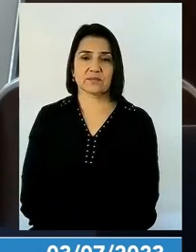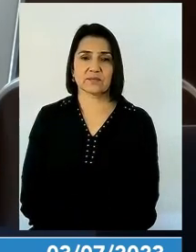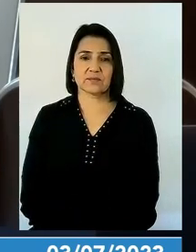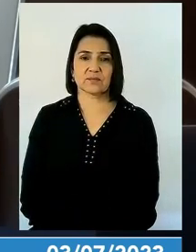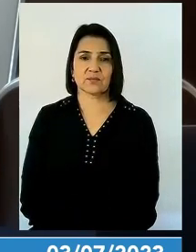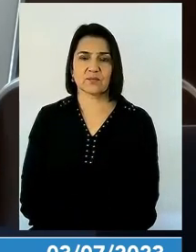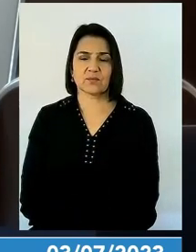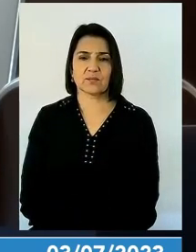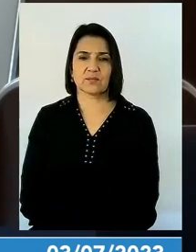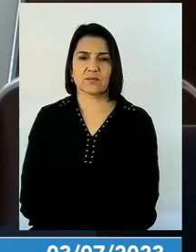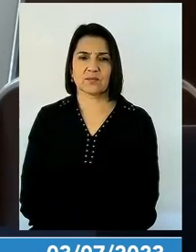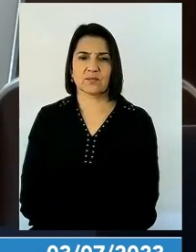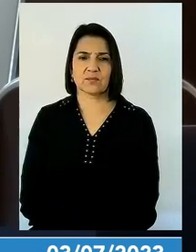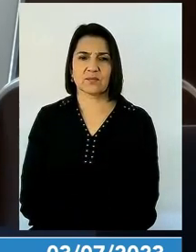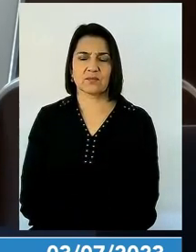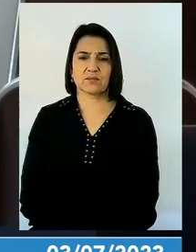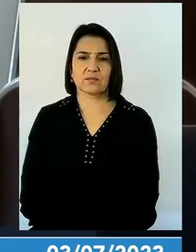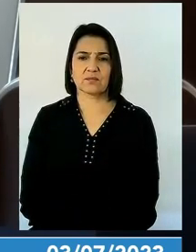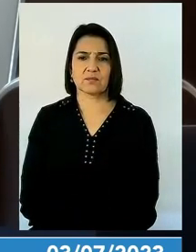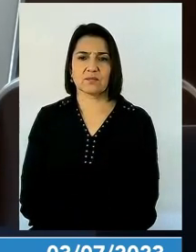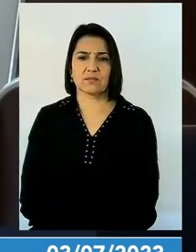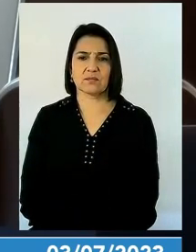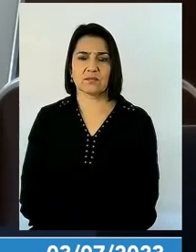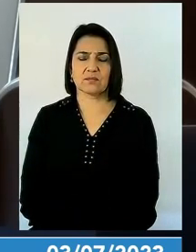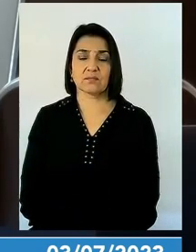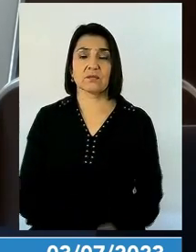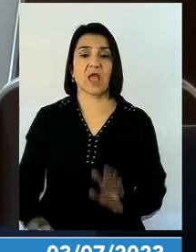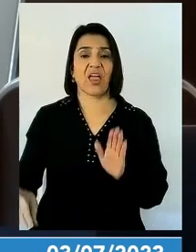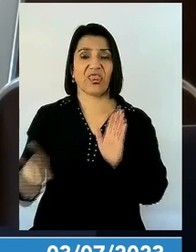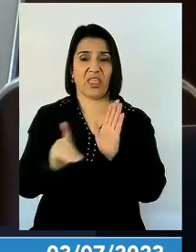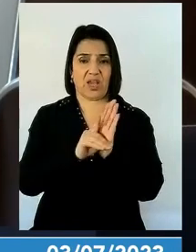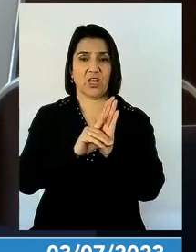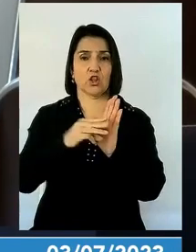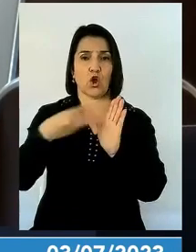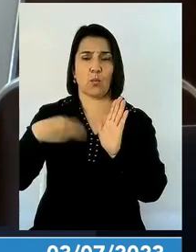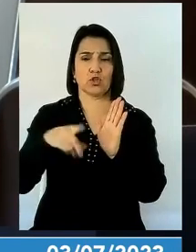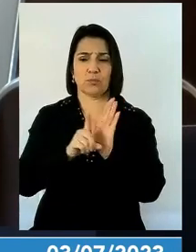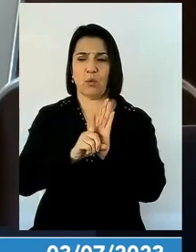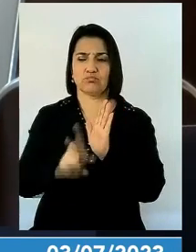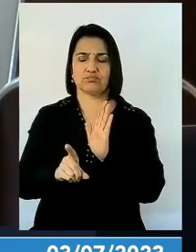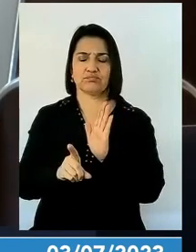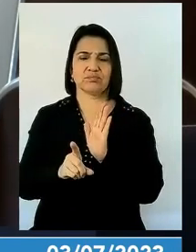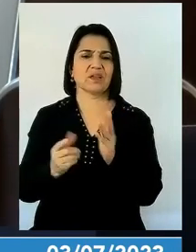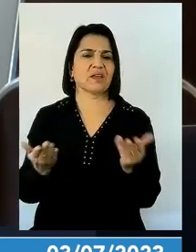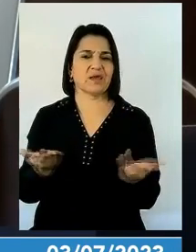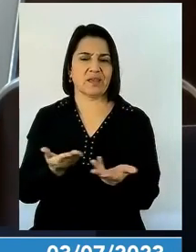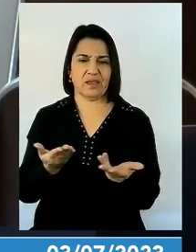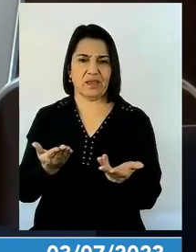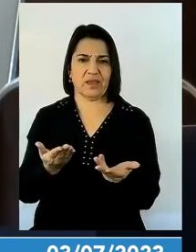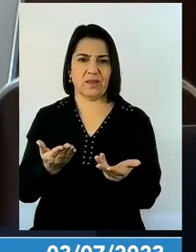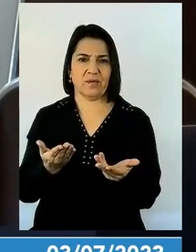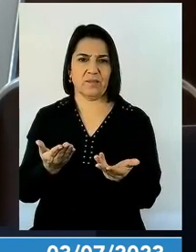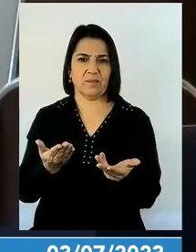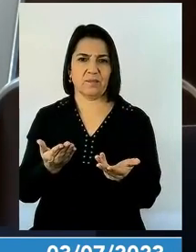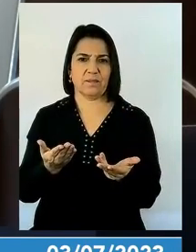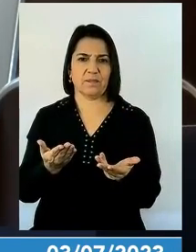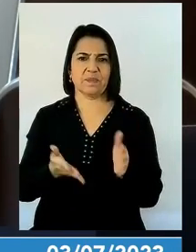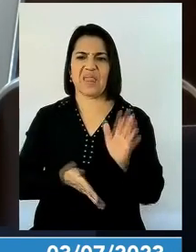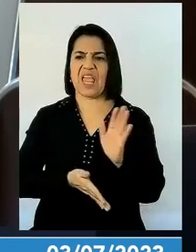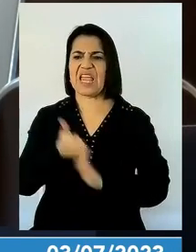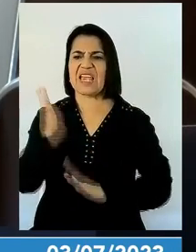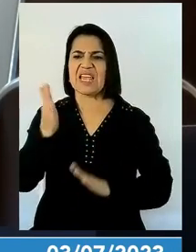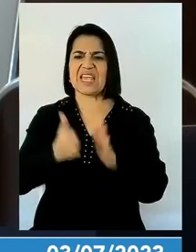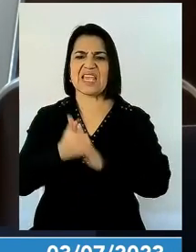dispuso de un decreto municipal para salir a matar perros a la calle de forma